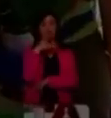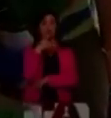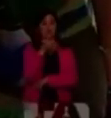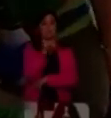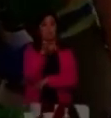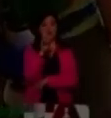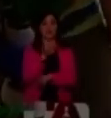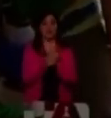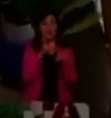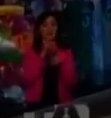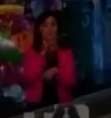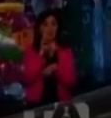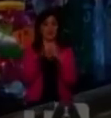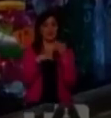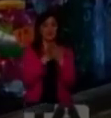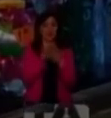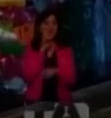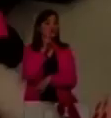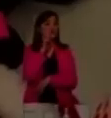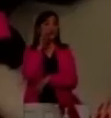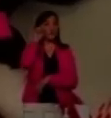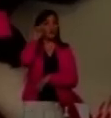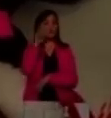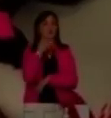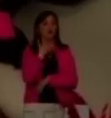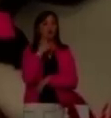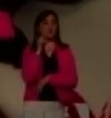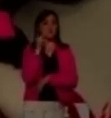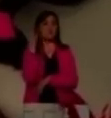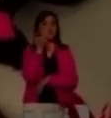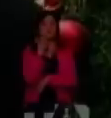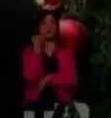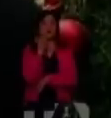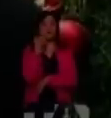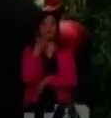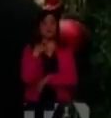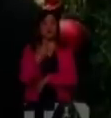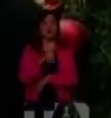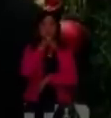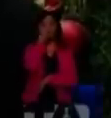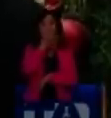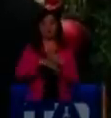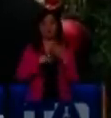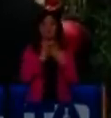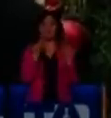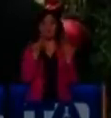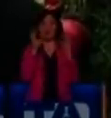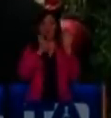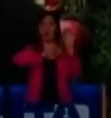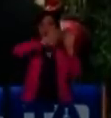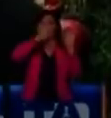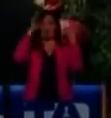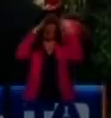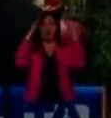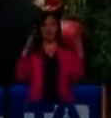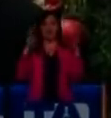20 stands navideños ofrecen dulces y recuerdos de colores verdes y rojos. Nuestra decoración son las casitas al estilo